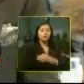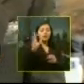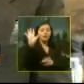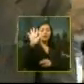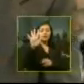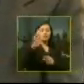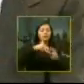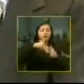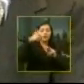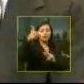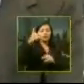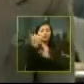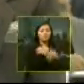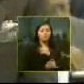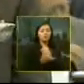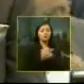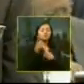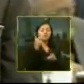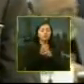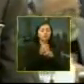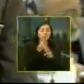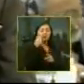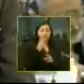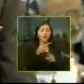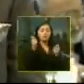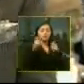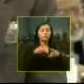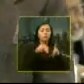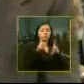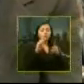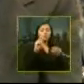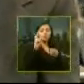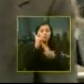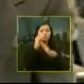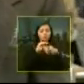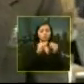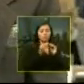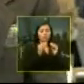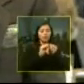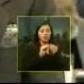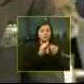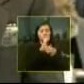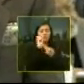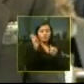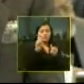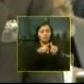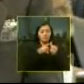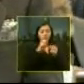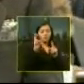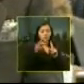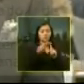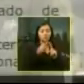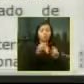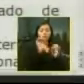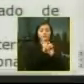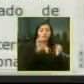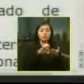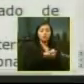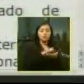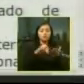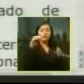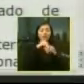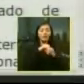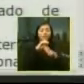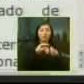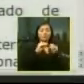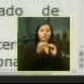país. Por lo tanto, considero que es oportuno estos dos numerales, el numeral primero y el segundo. Sin embargo, en el